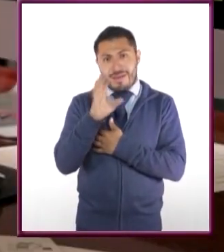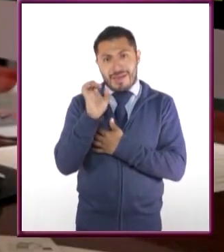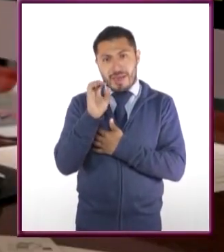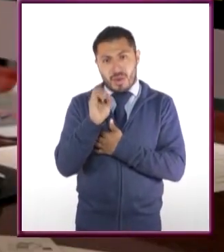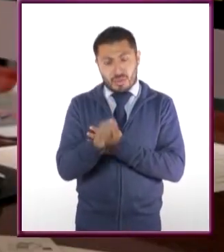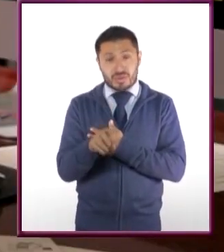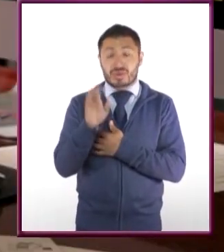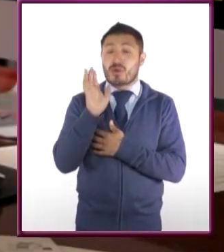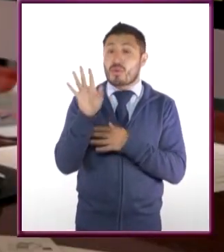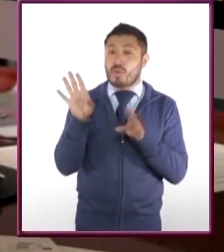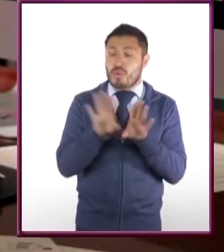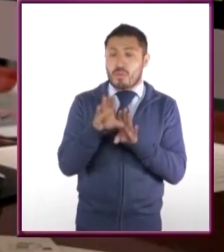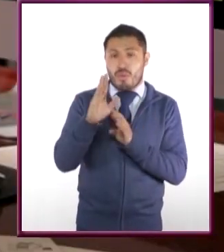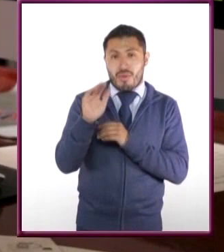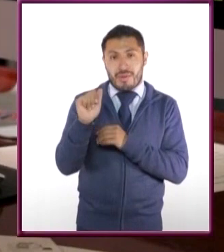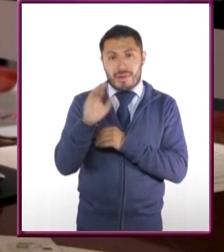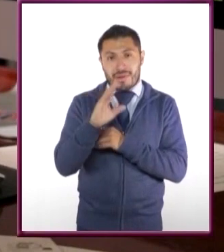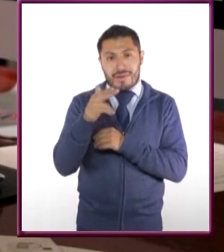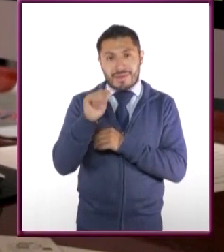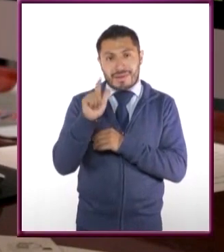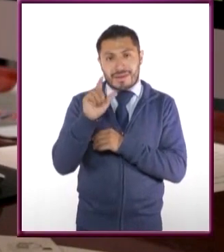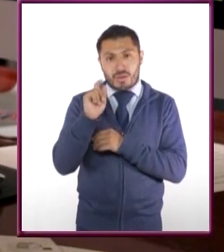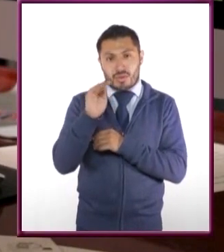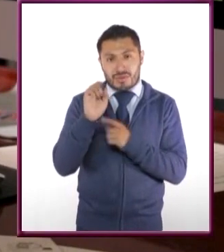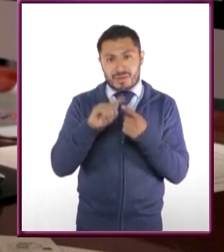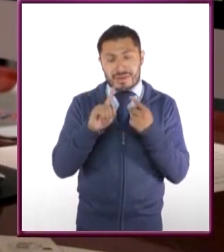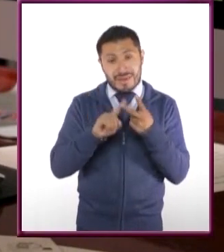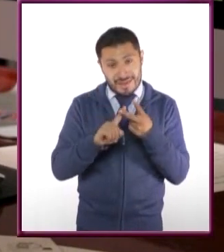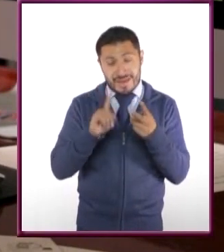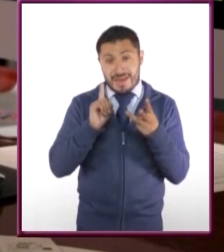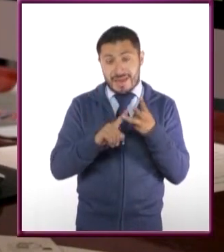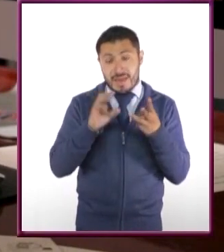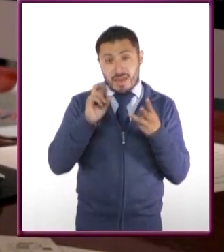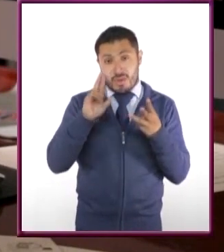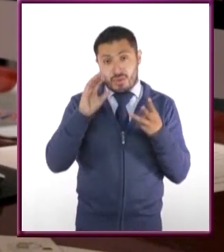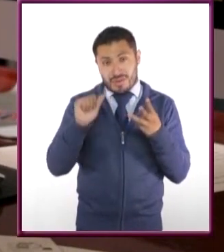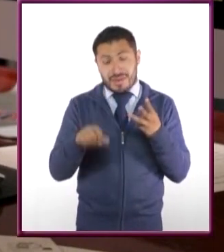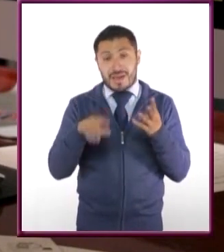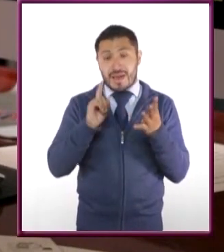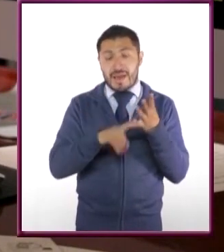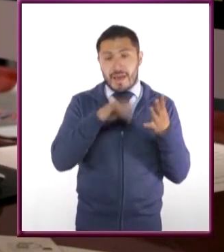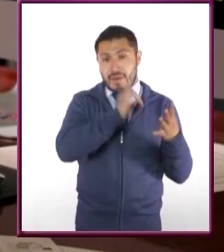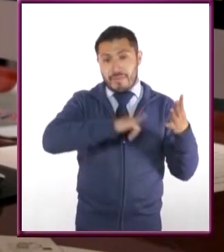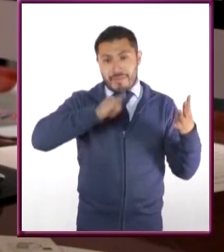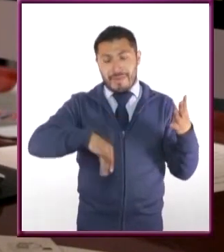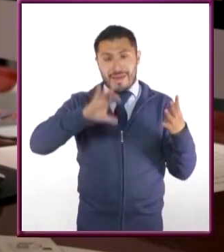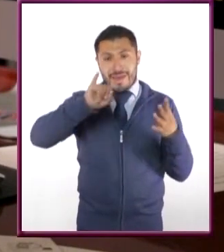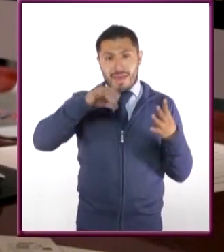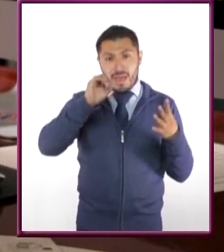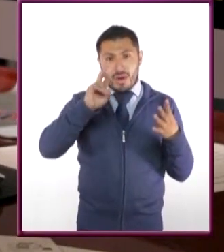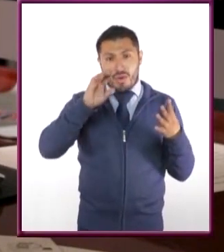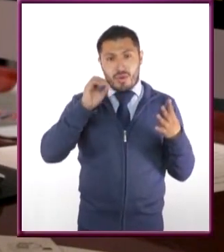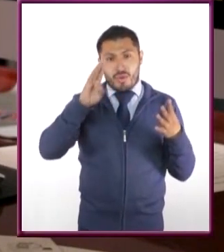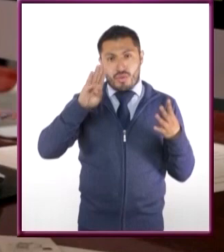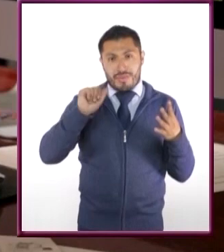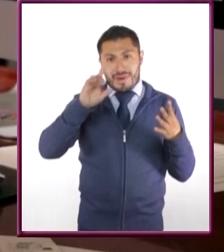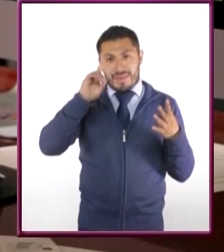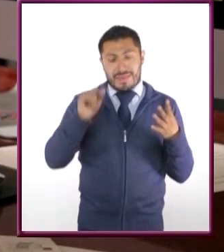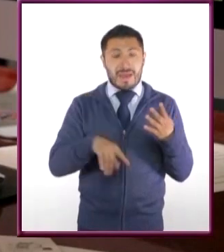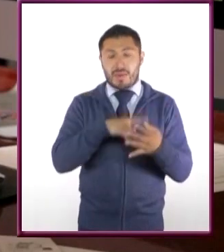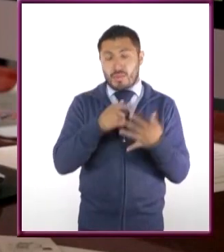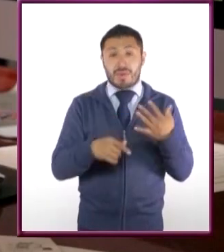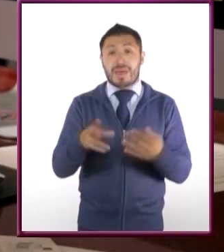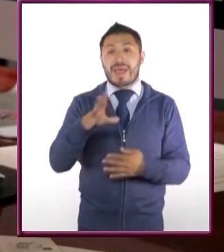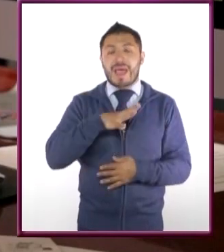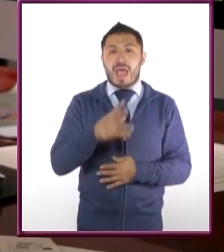como el cachalote o la orca o también la ballena jorobada, utilizan